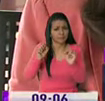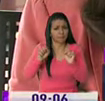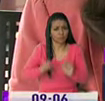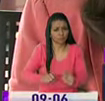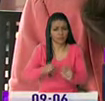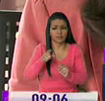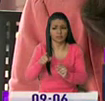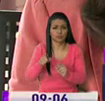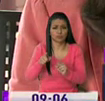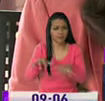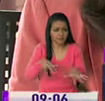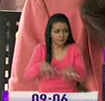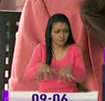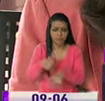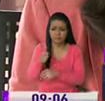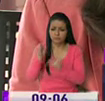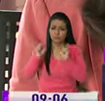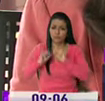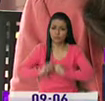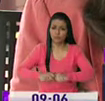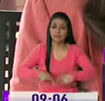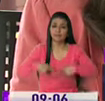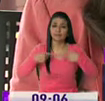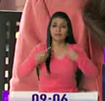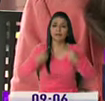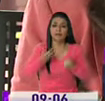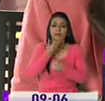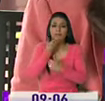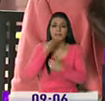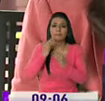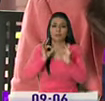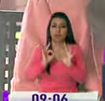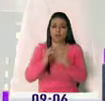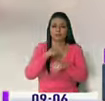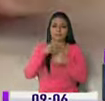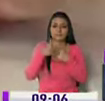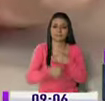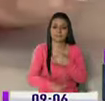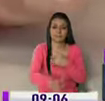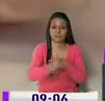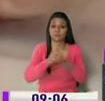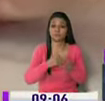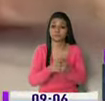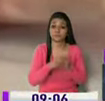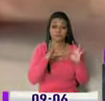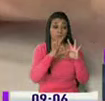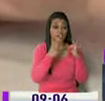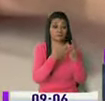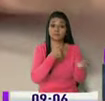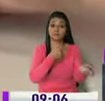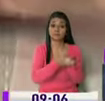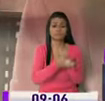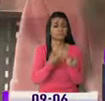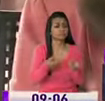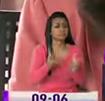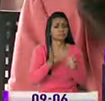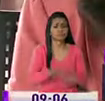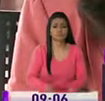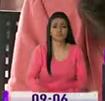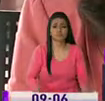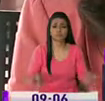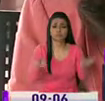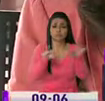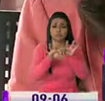su independencia y que tengan una calidad de vida por más tiempo. El apoyo a los familiares es fundamental.